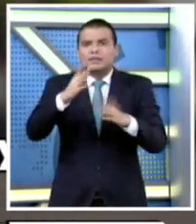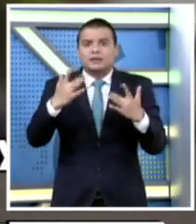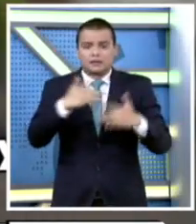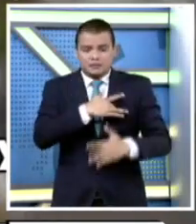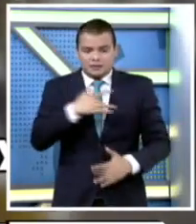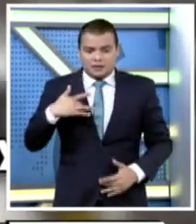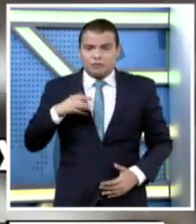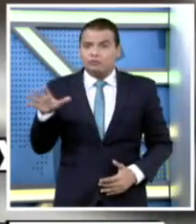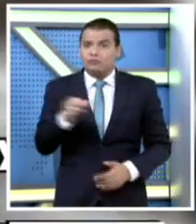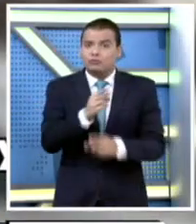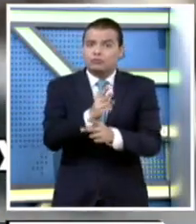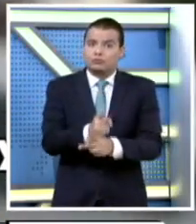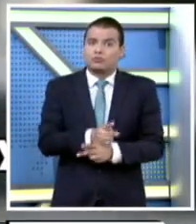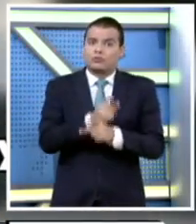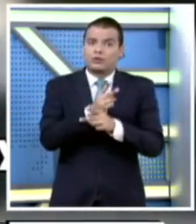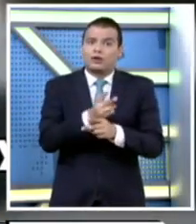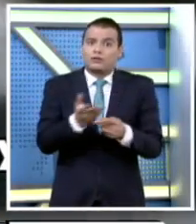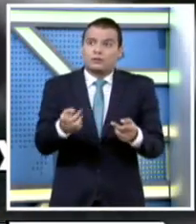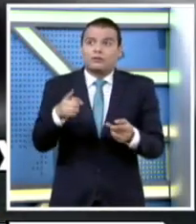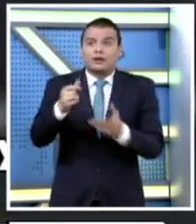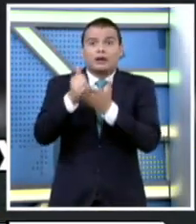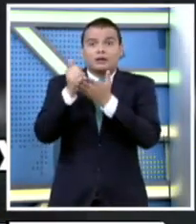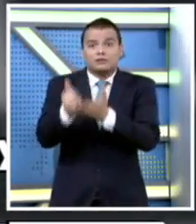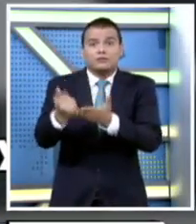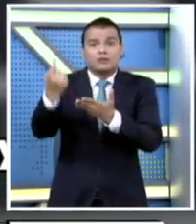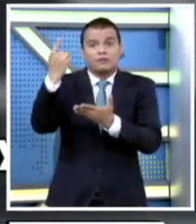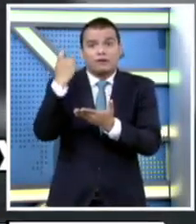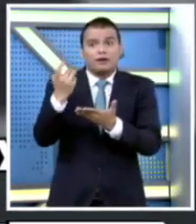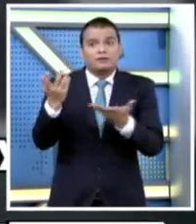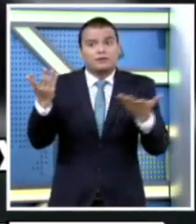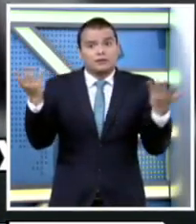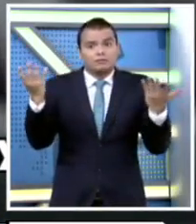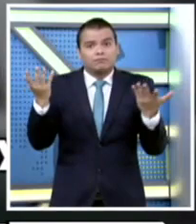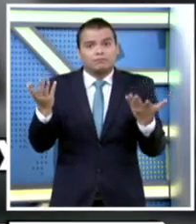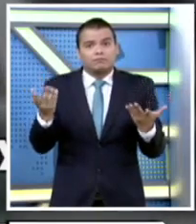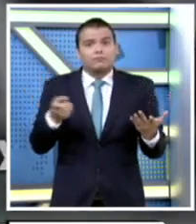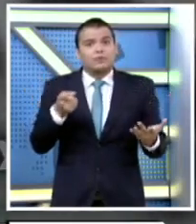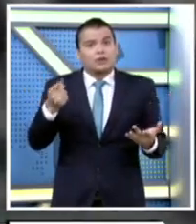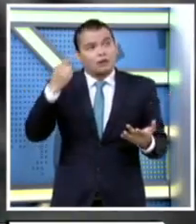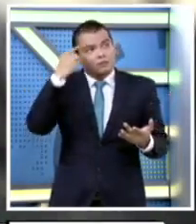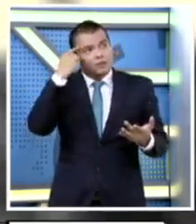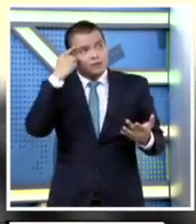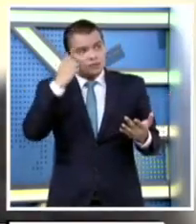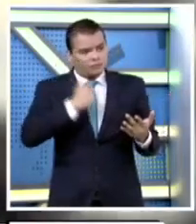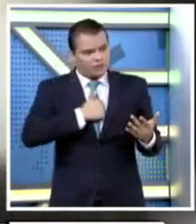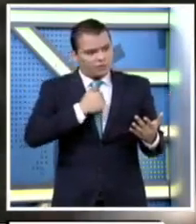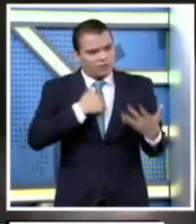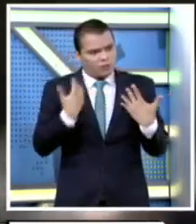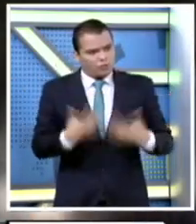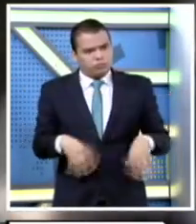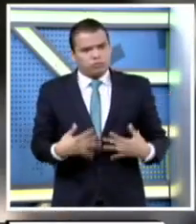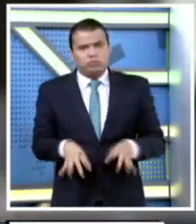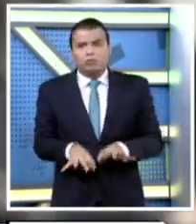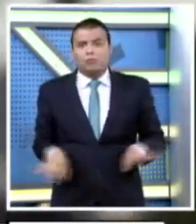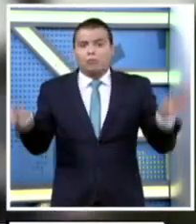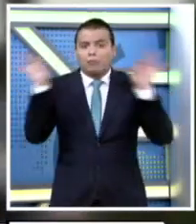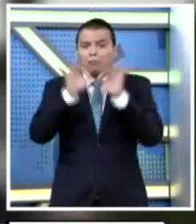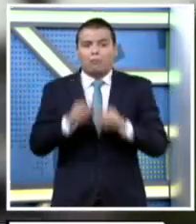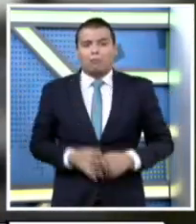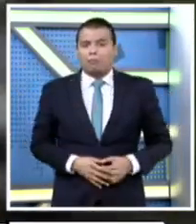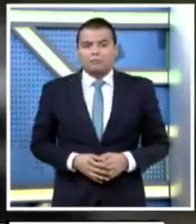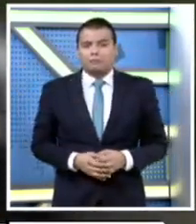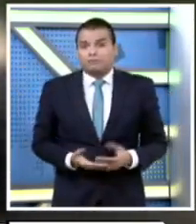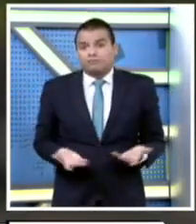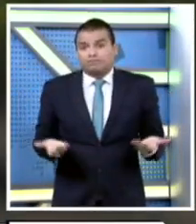Entonces, por supuesto, necesita ayuda porque él no lo ha logrado por sí solo y en este momento pues